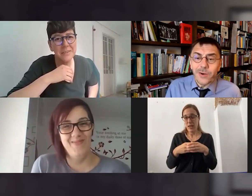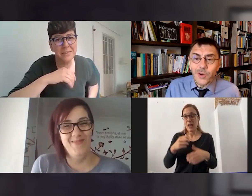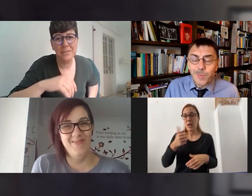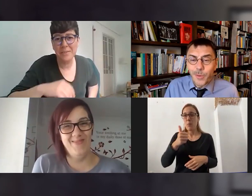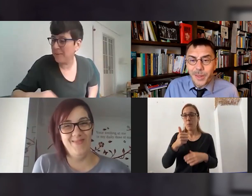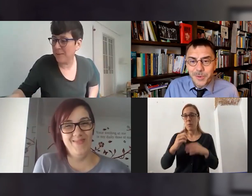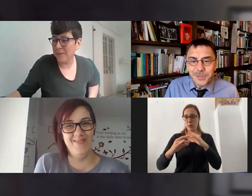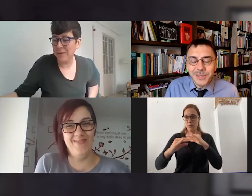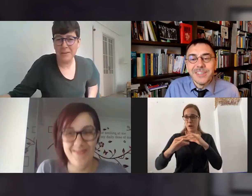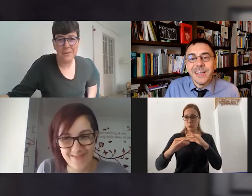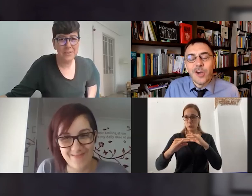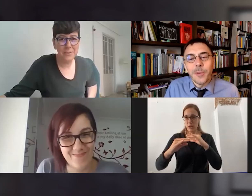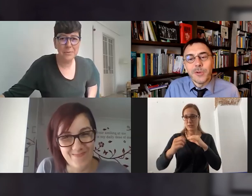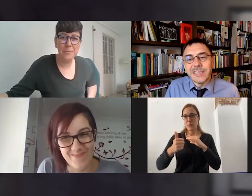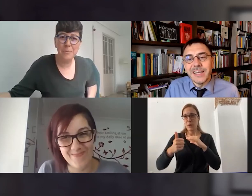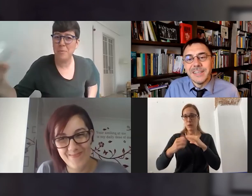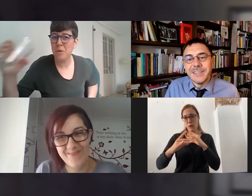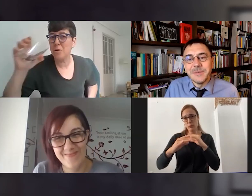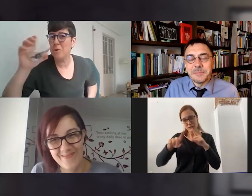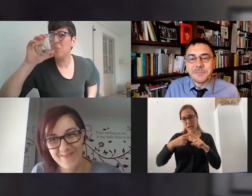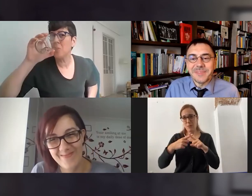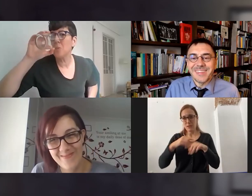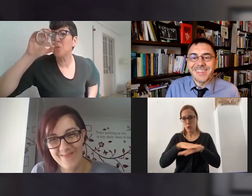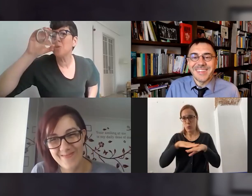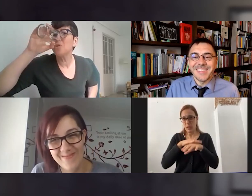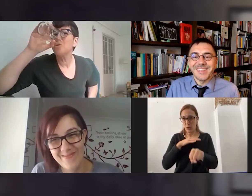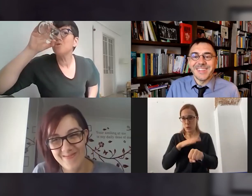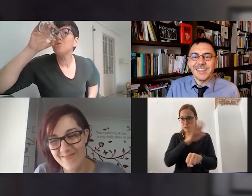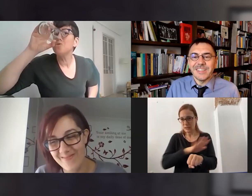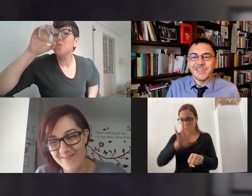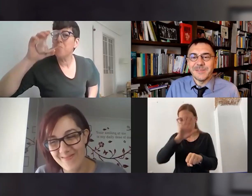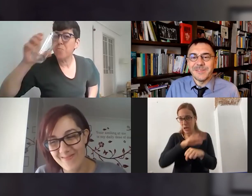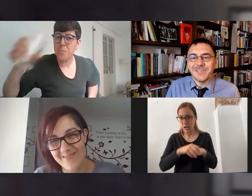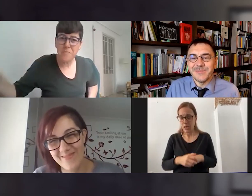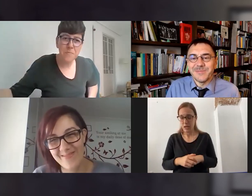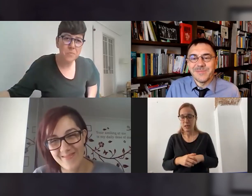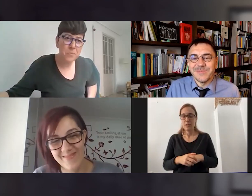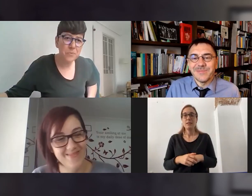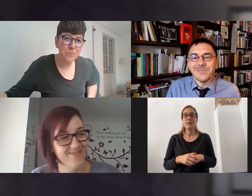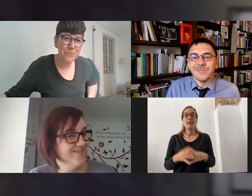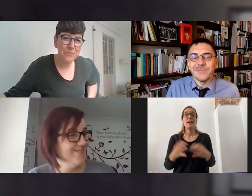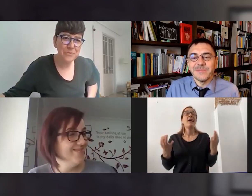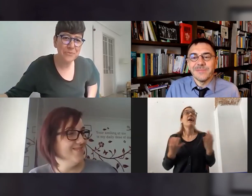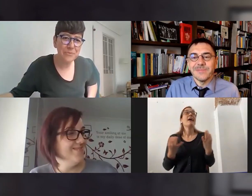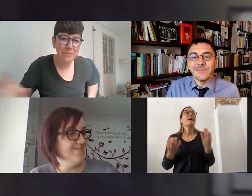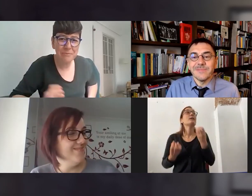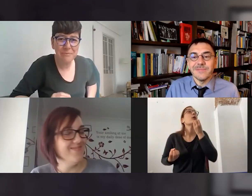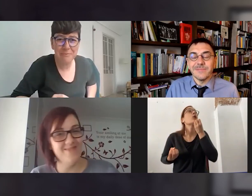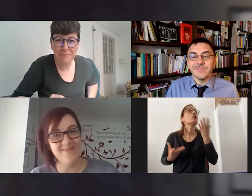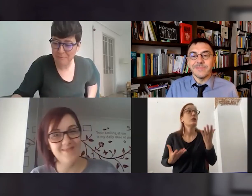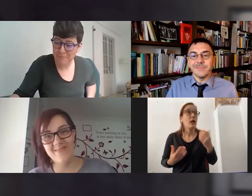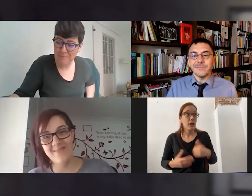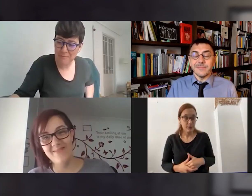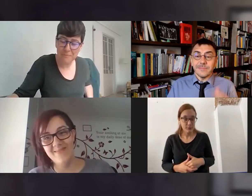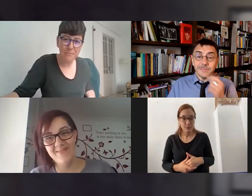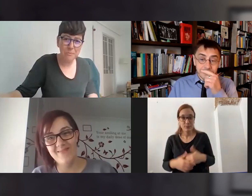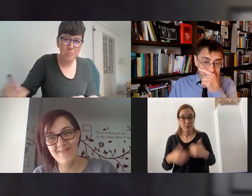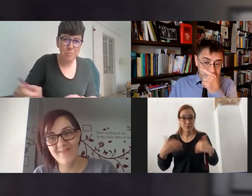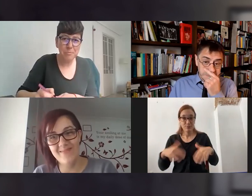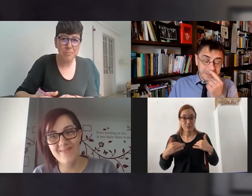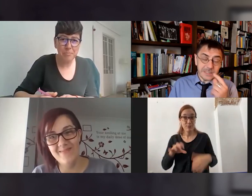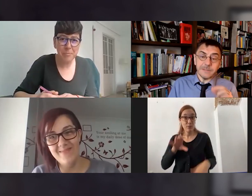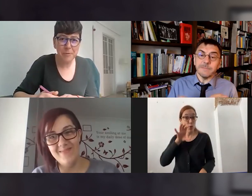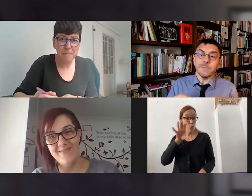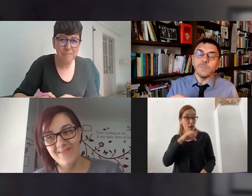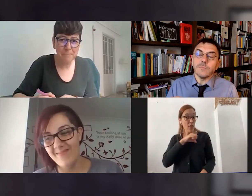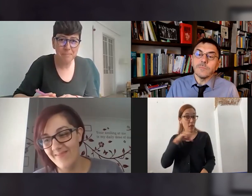el gobierno, como Podemos, en el gobierno estatal? ¿Qué te voy a contar, Juan Carlos? Estamos en una comunidad donde el presidente